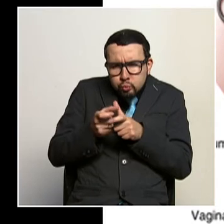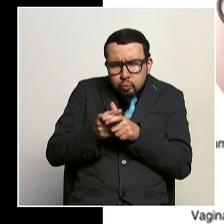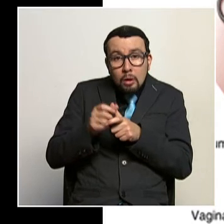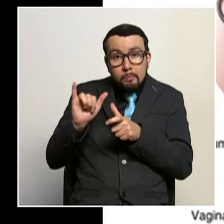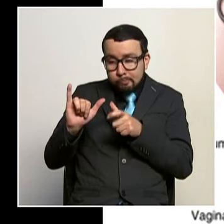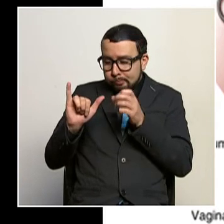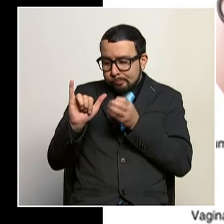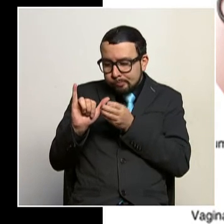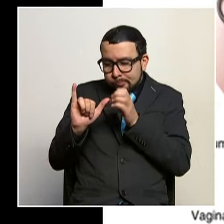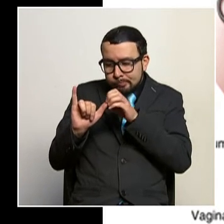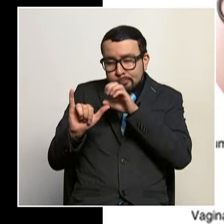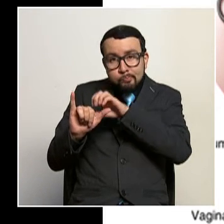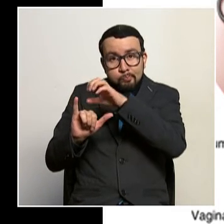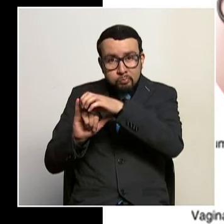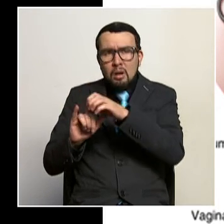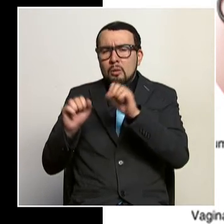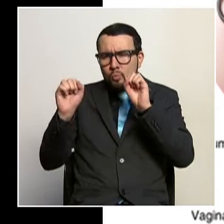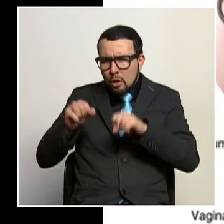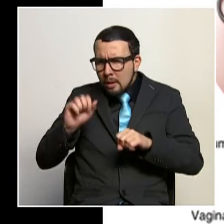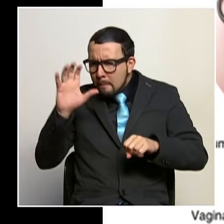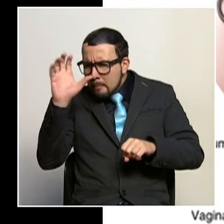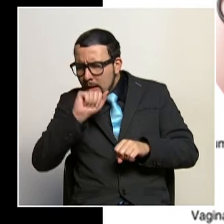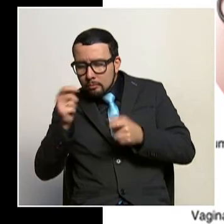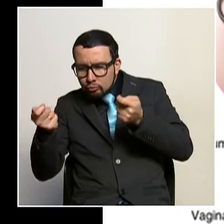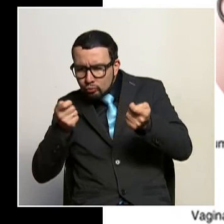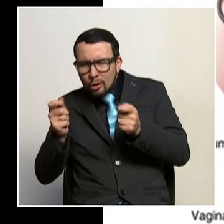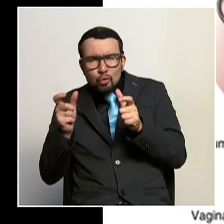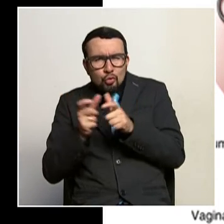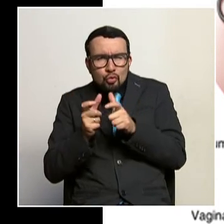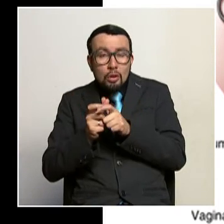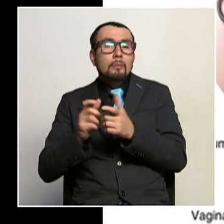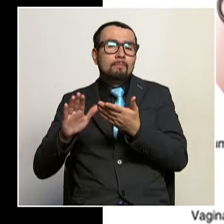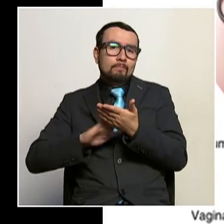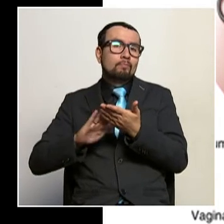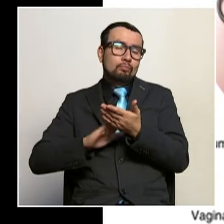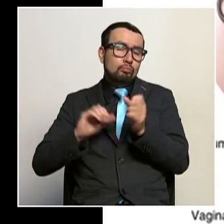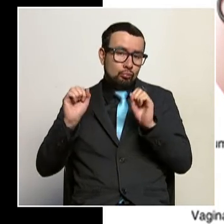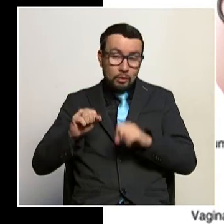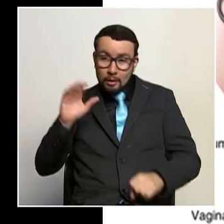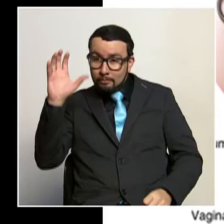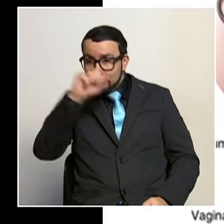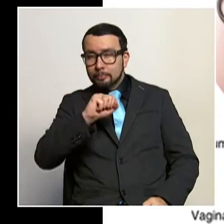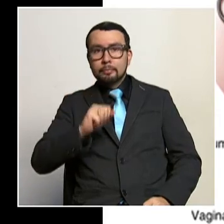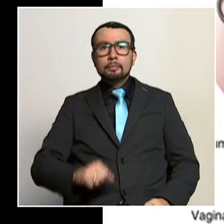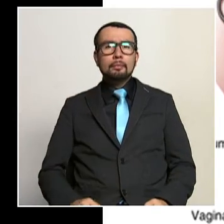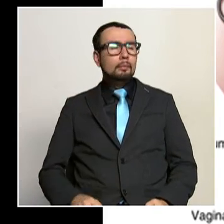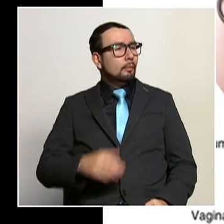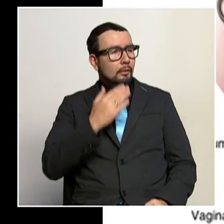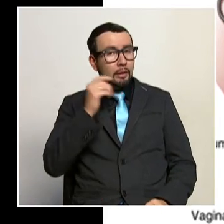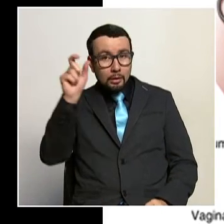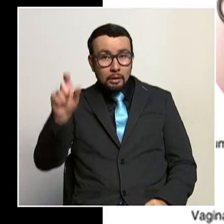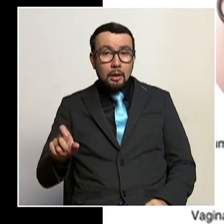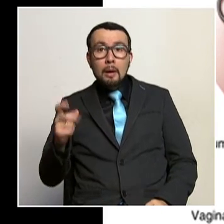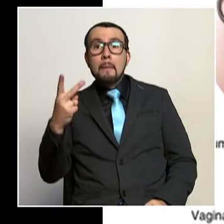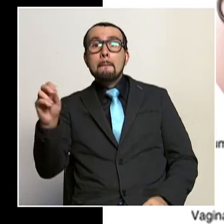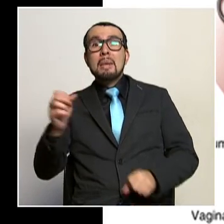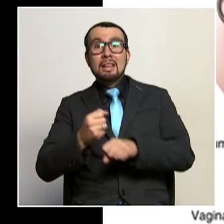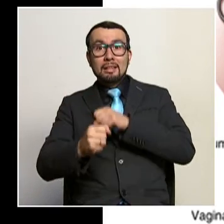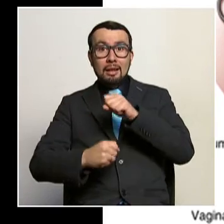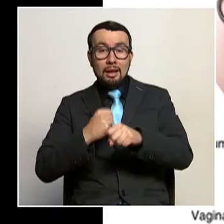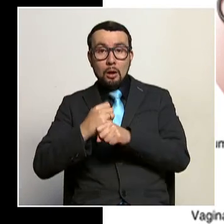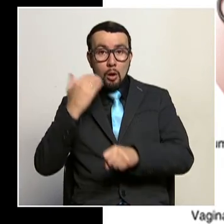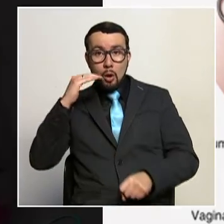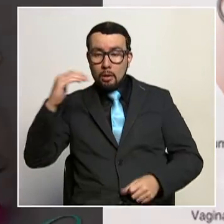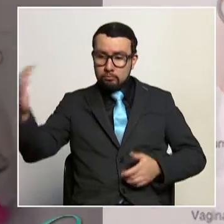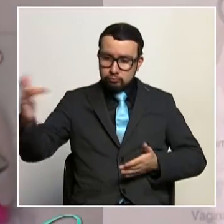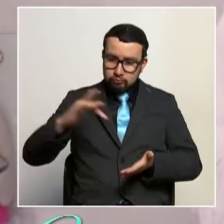problemas de milímetros, cosas muy pequeñas, entonces es fundamental este examen. Recibimos una paciente de 20 años que veíamos en